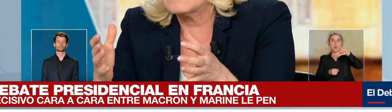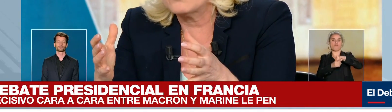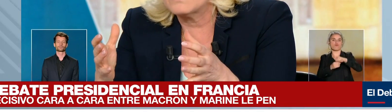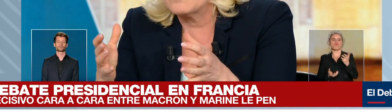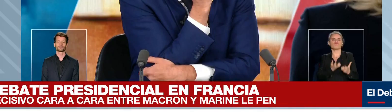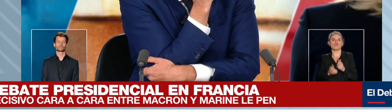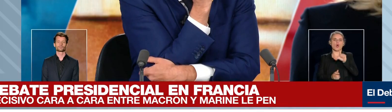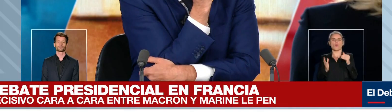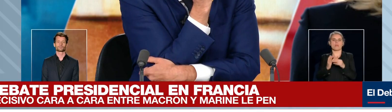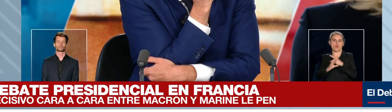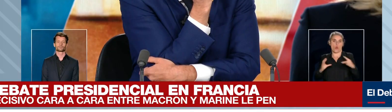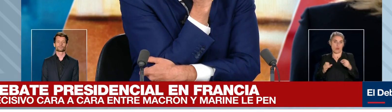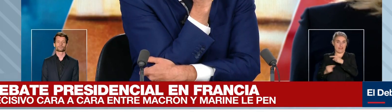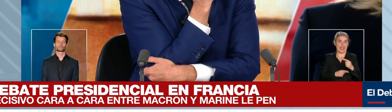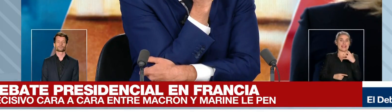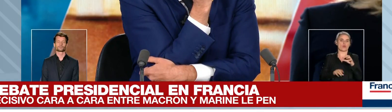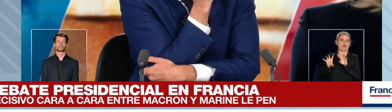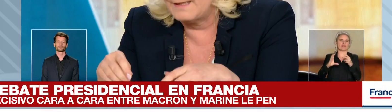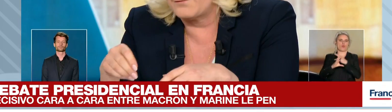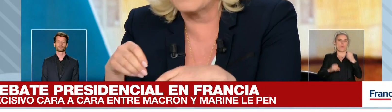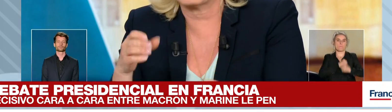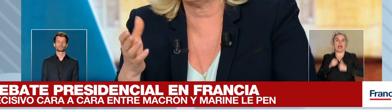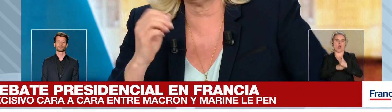Para 2.000 euros,